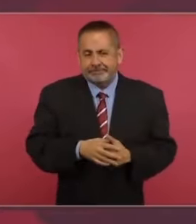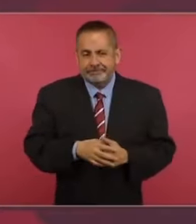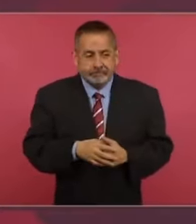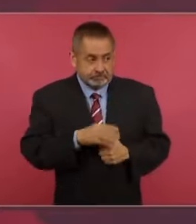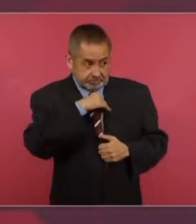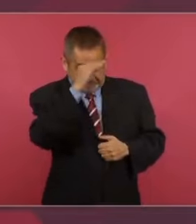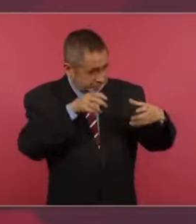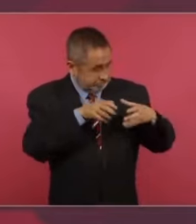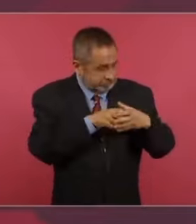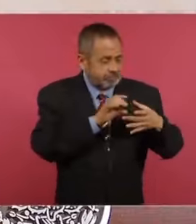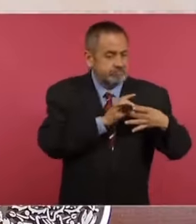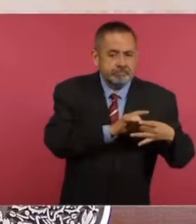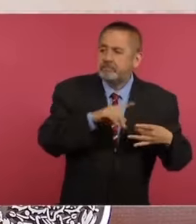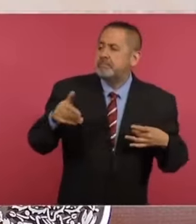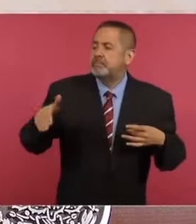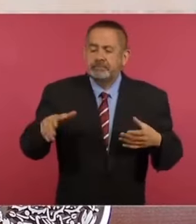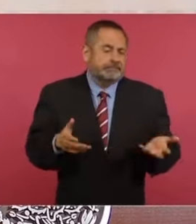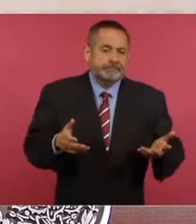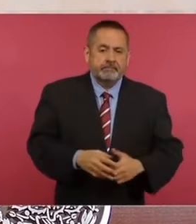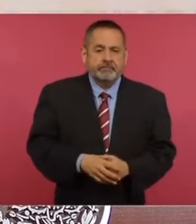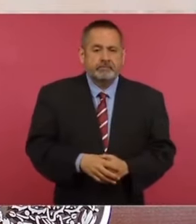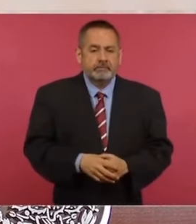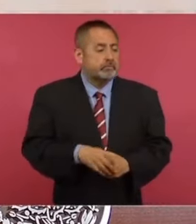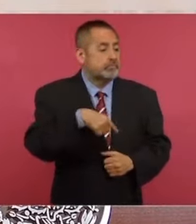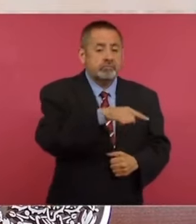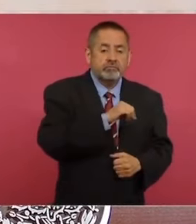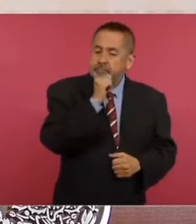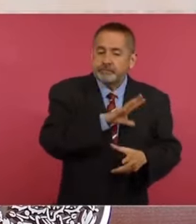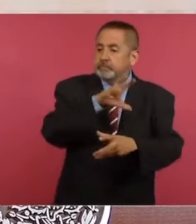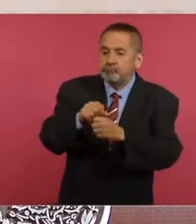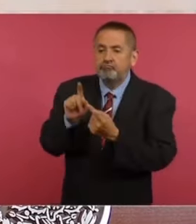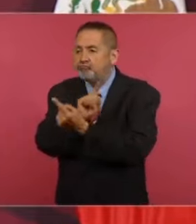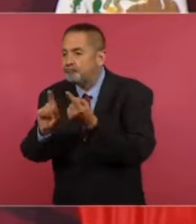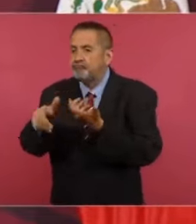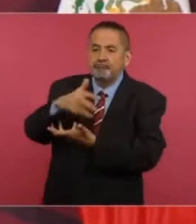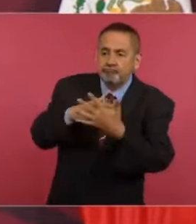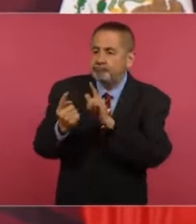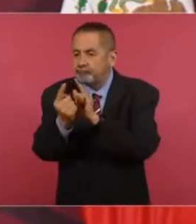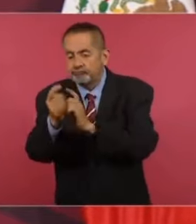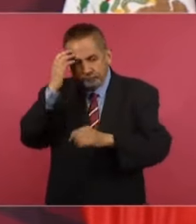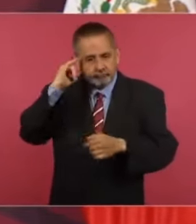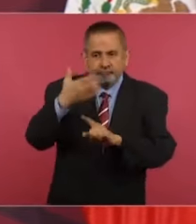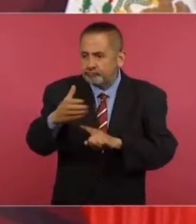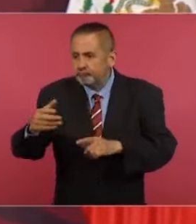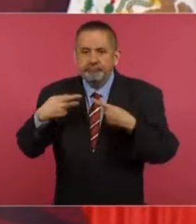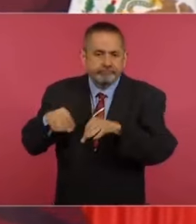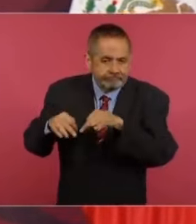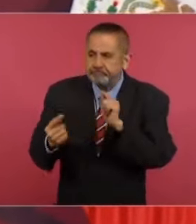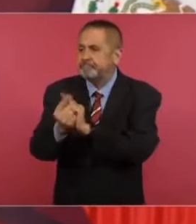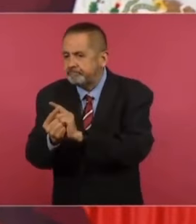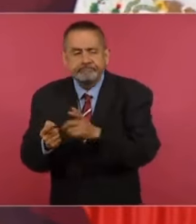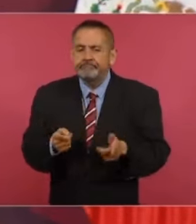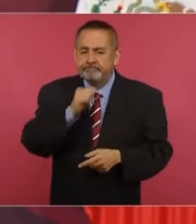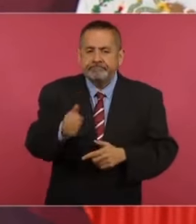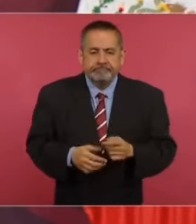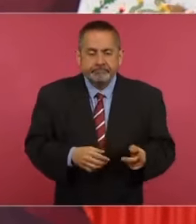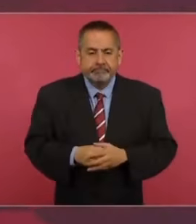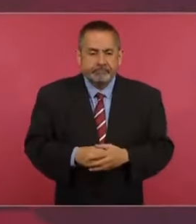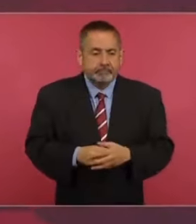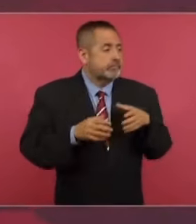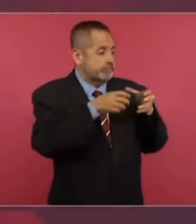quienes piensan como ellos, pero no conviven con campesinos, con obreros, ni siquiera con